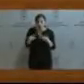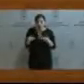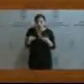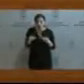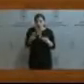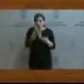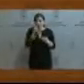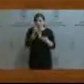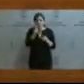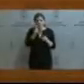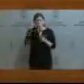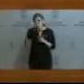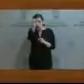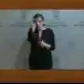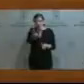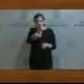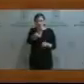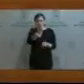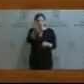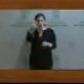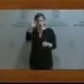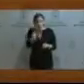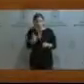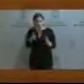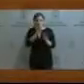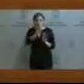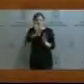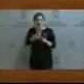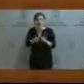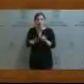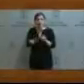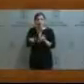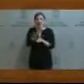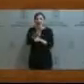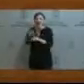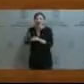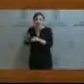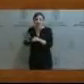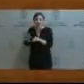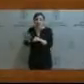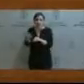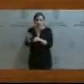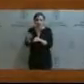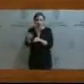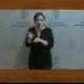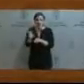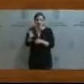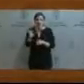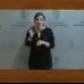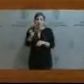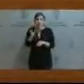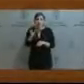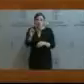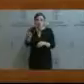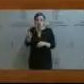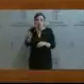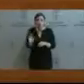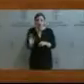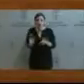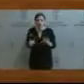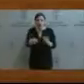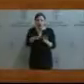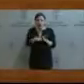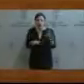estas opiniones que tal parece que se tratase del casting de un reality show y no de un proceso de selección de personal en el